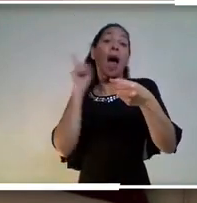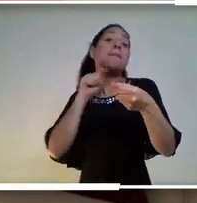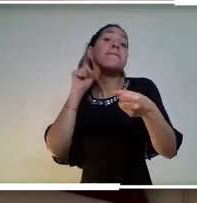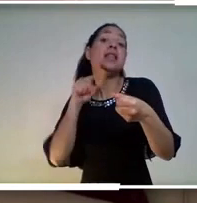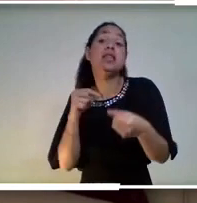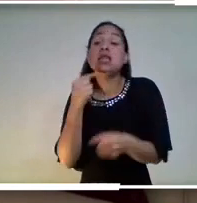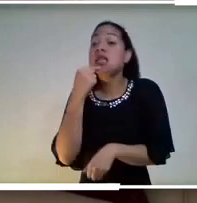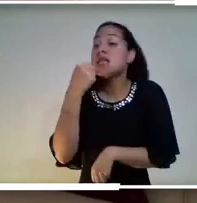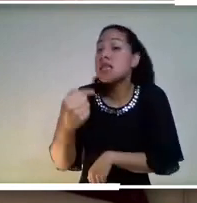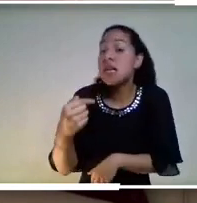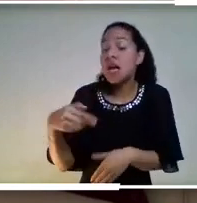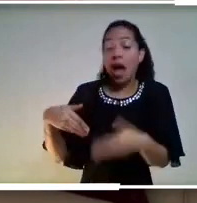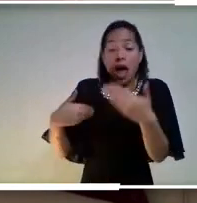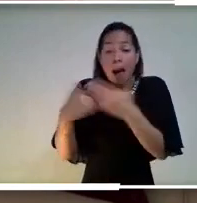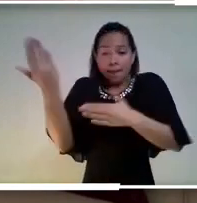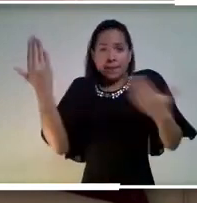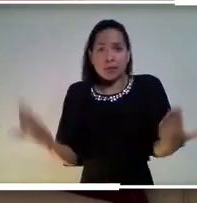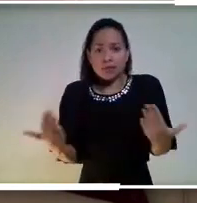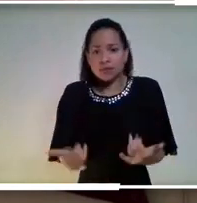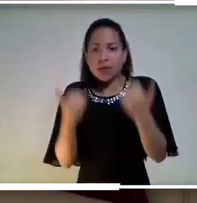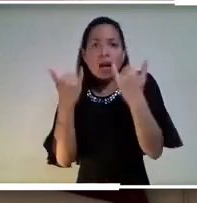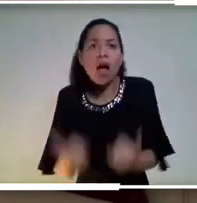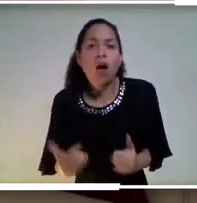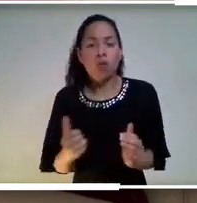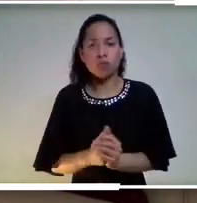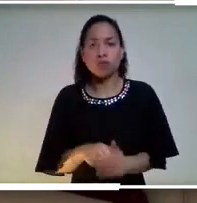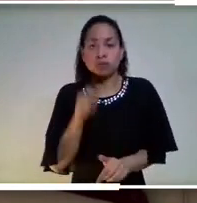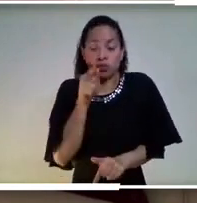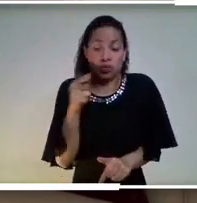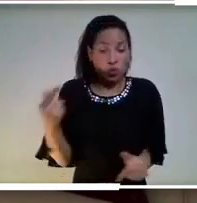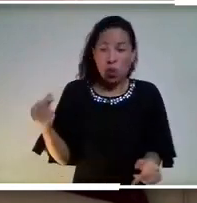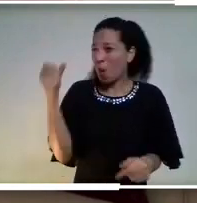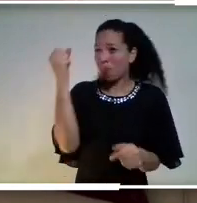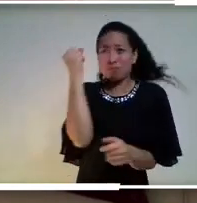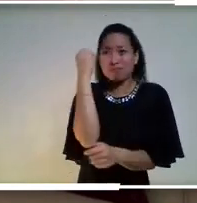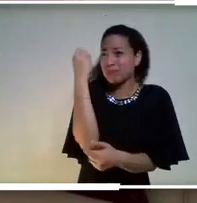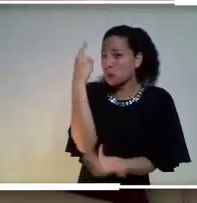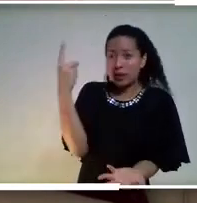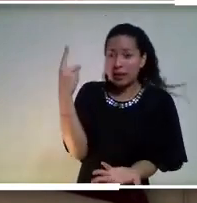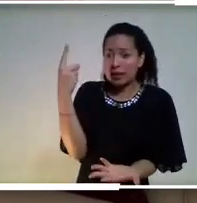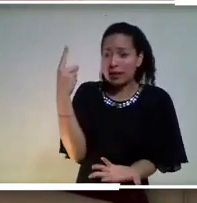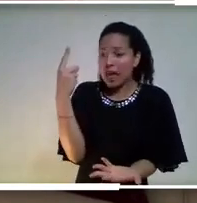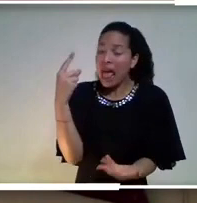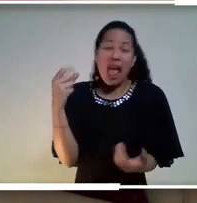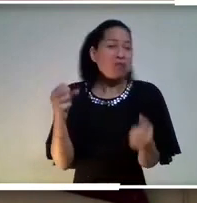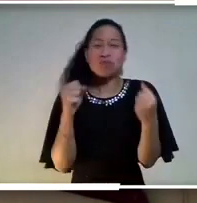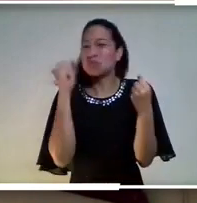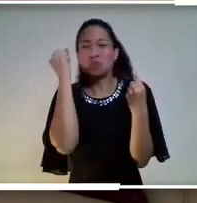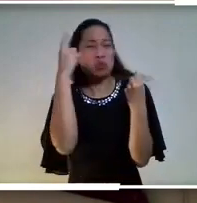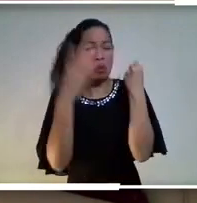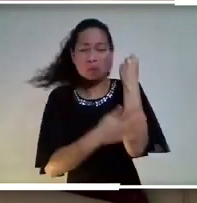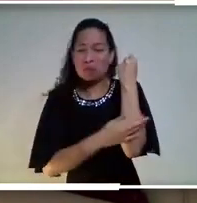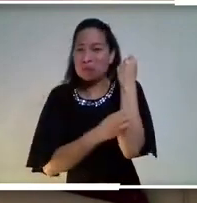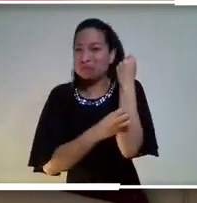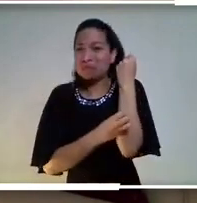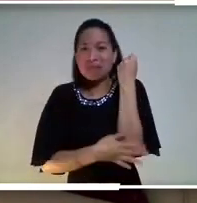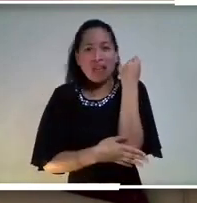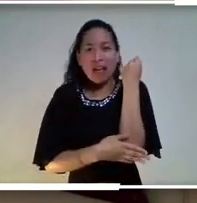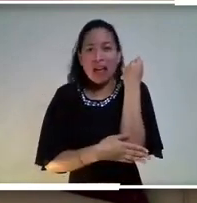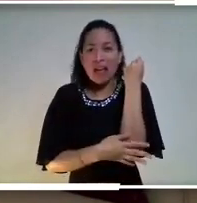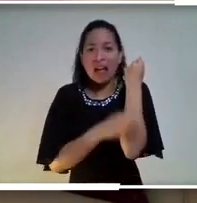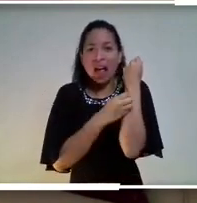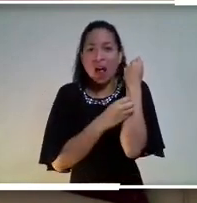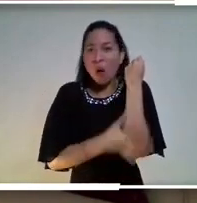es no se entiende bien todas las demás doctrinas caen una tras otra por las buenas nuevas son que es cierto que perdimos